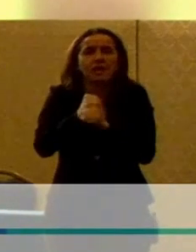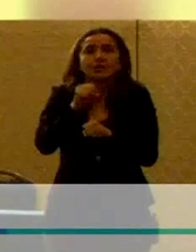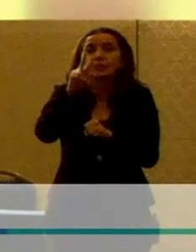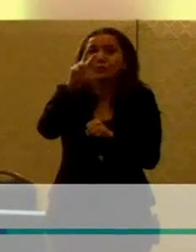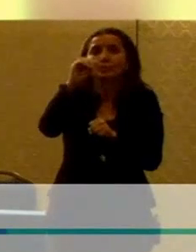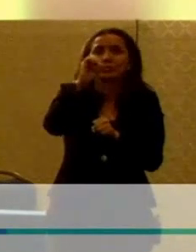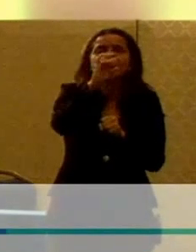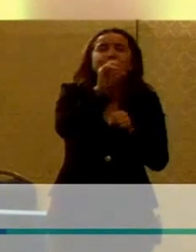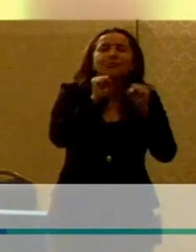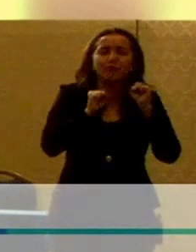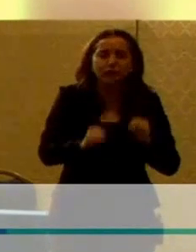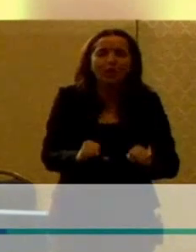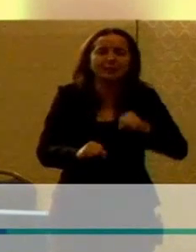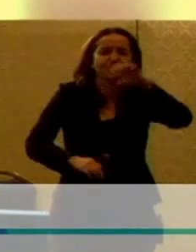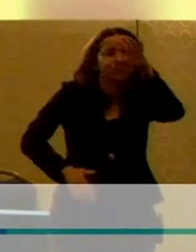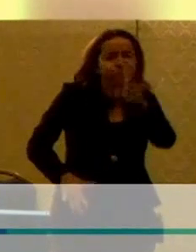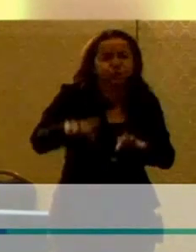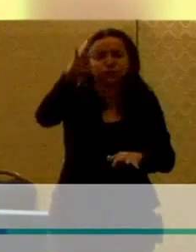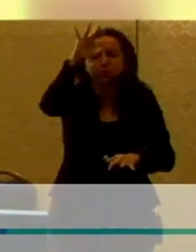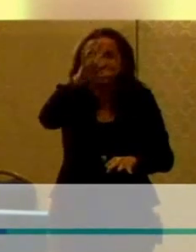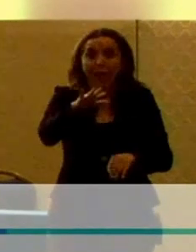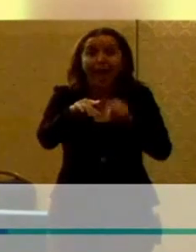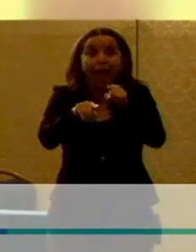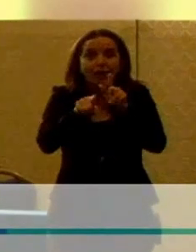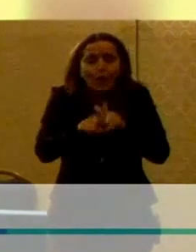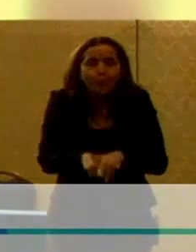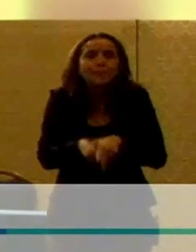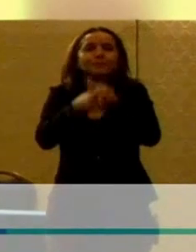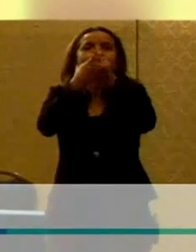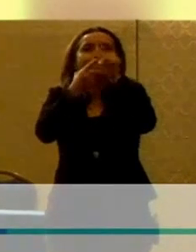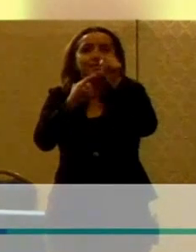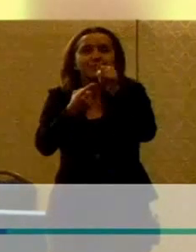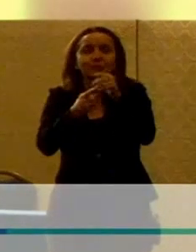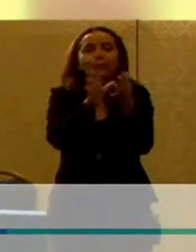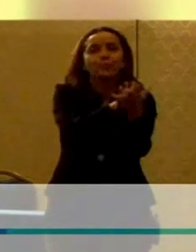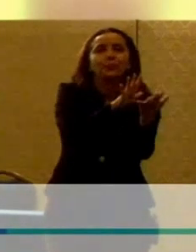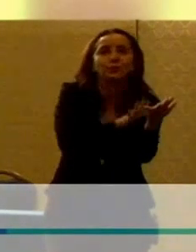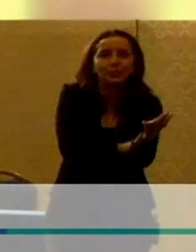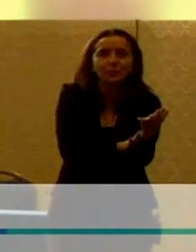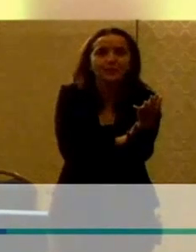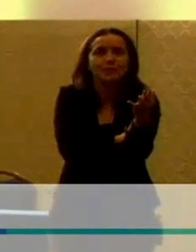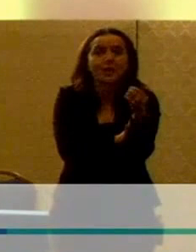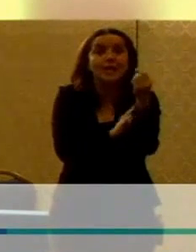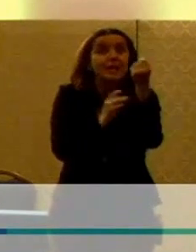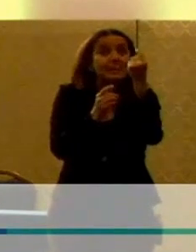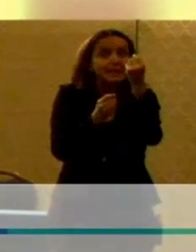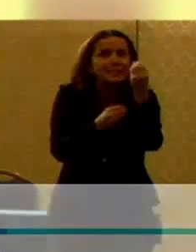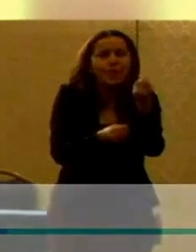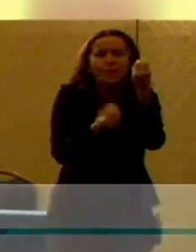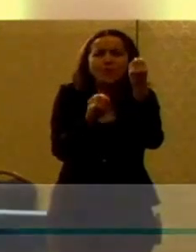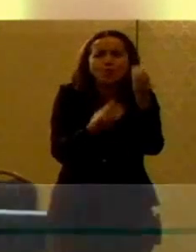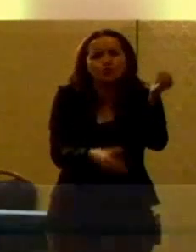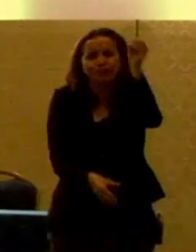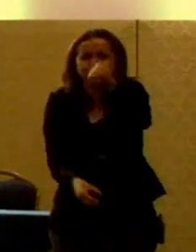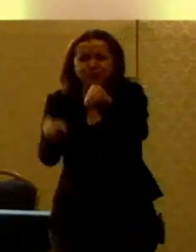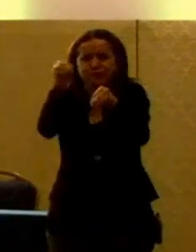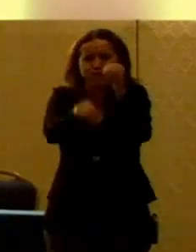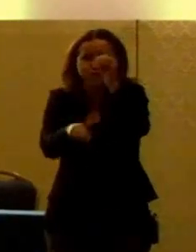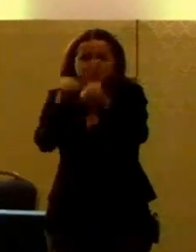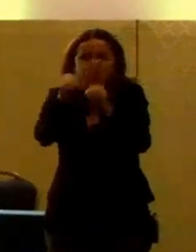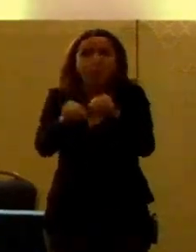parteaguas. A raíz de eso se plantea este proyecto y se define hacer una gran inversión económica en